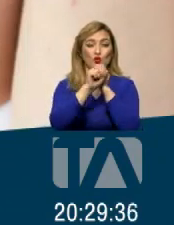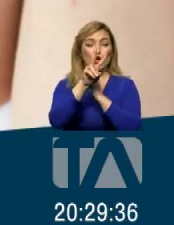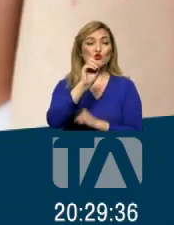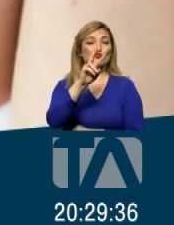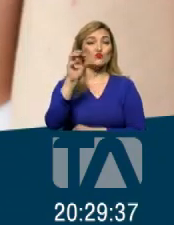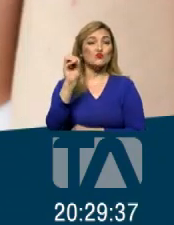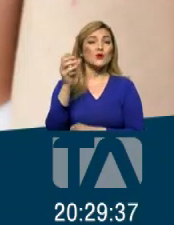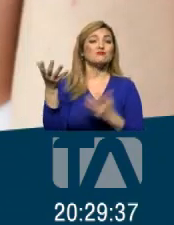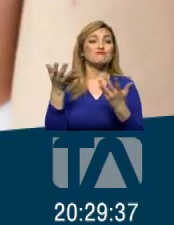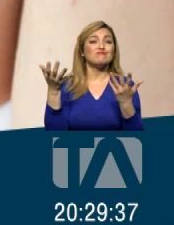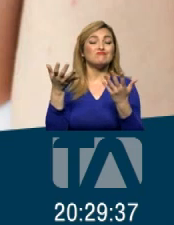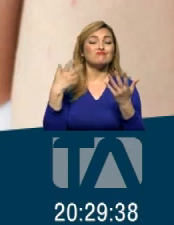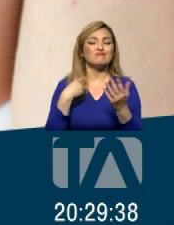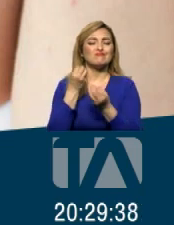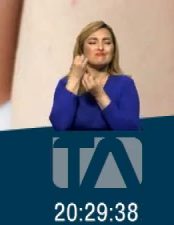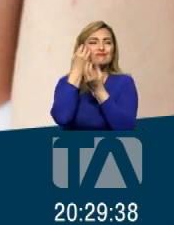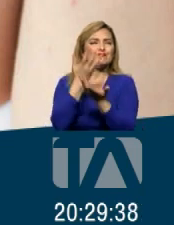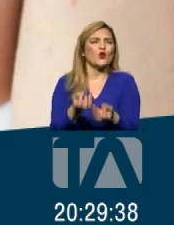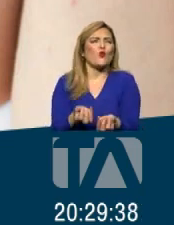2020, se notificaron